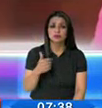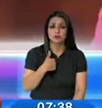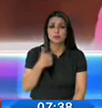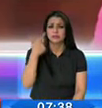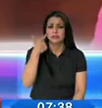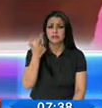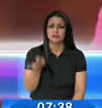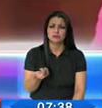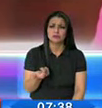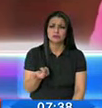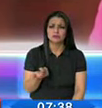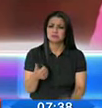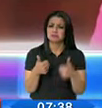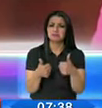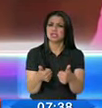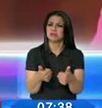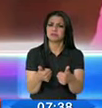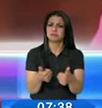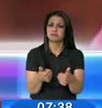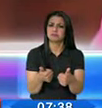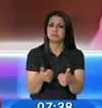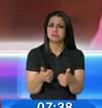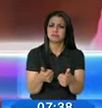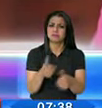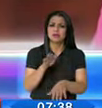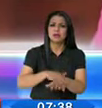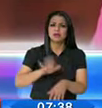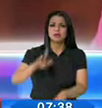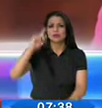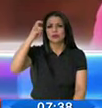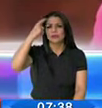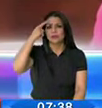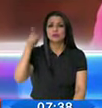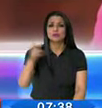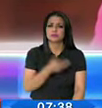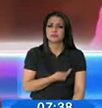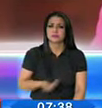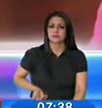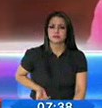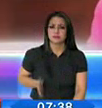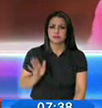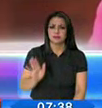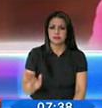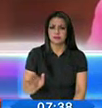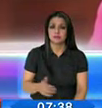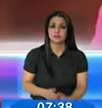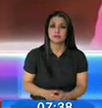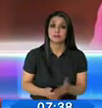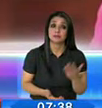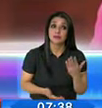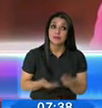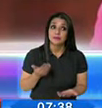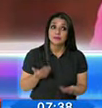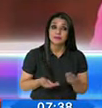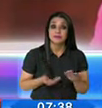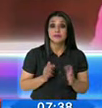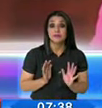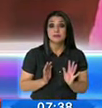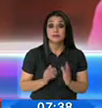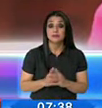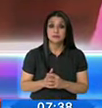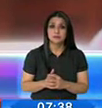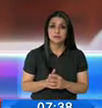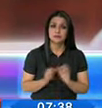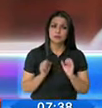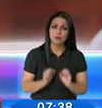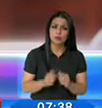que es un acto de consecuencia con su gobierno, con su presidente, si es que ello podría de una u otra manera